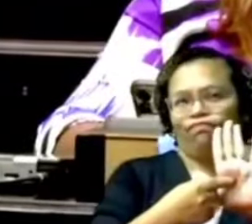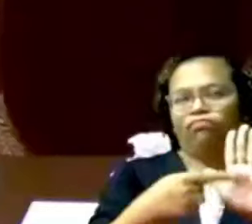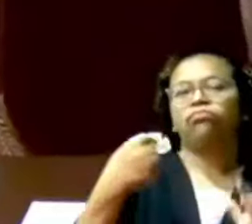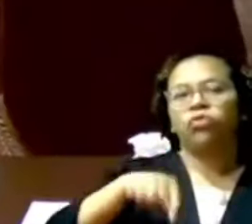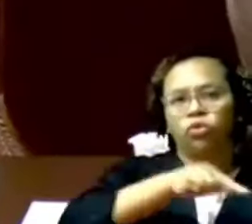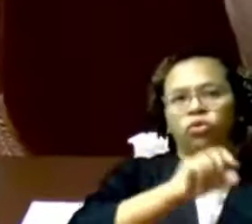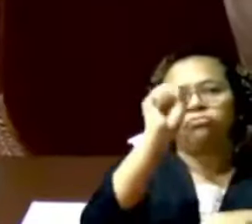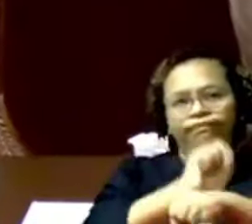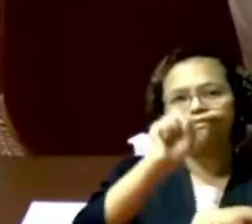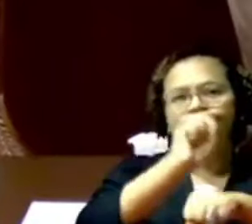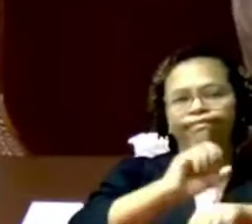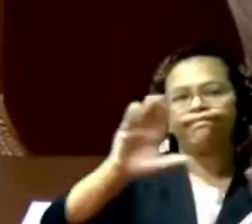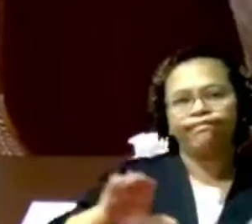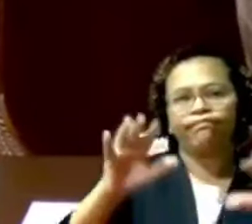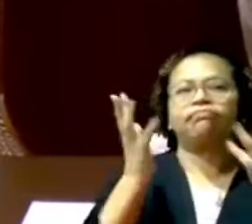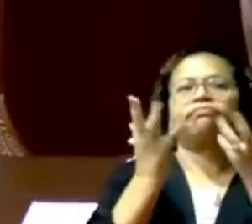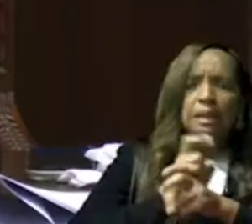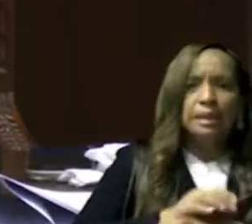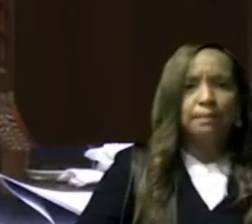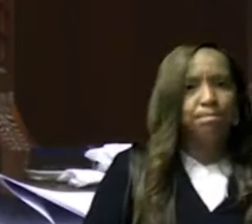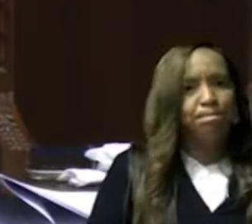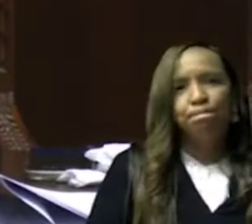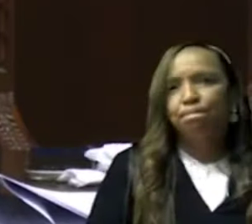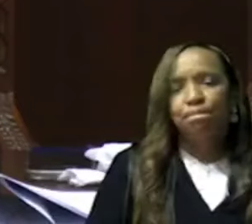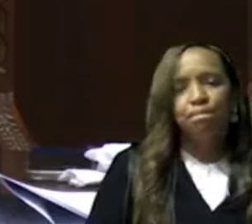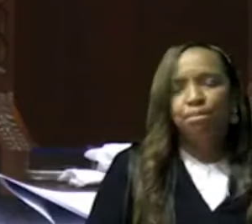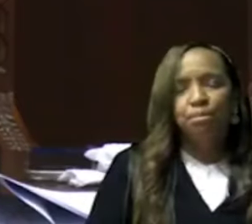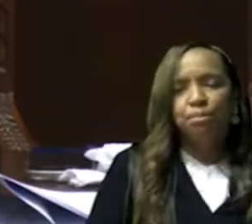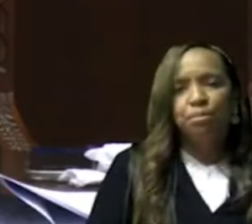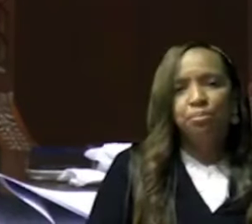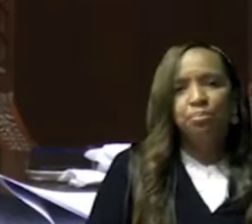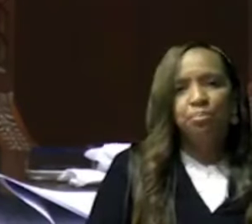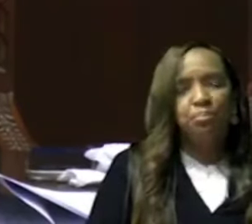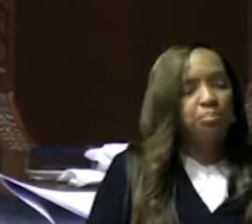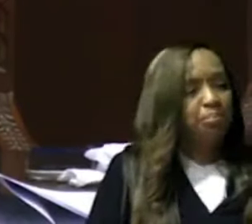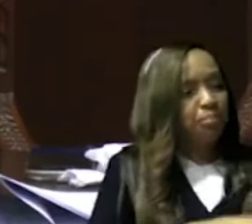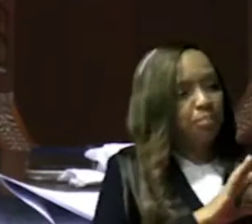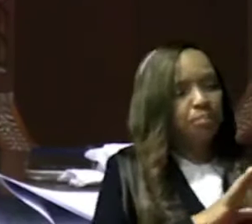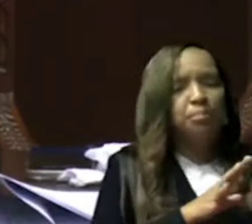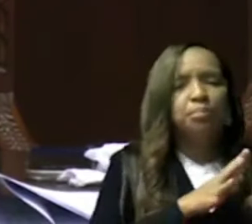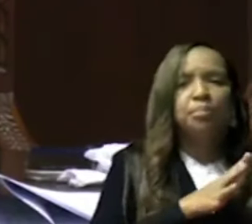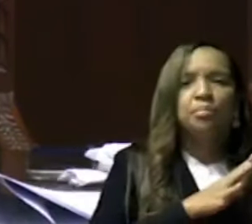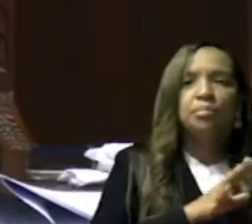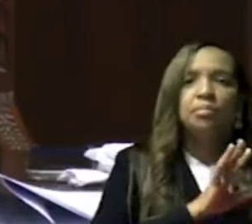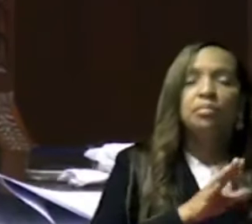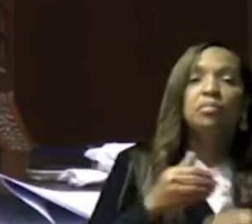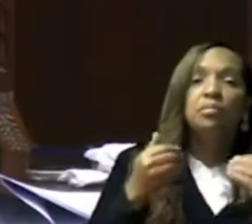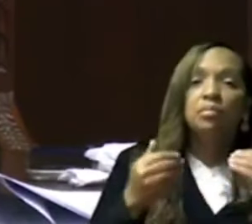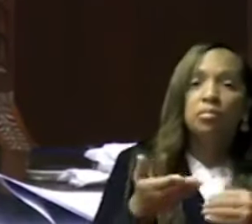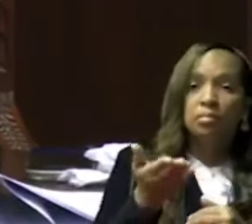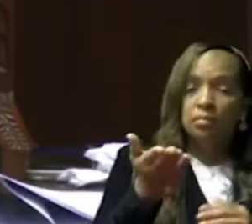cumplido. Bien, la honorable diputada Dorina, y con ella cerramos esta